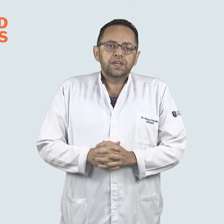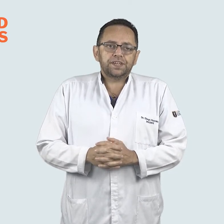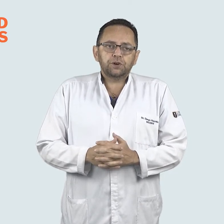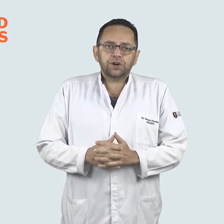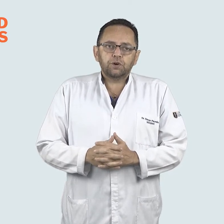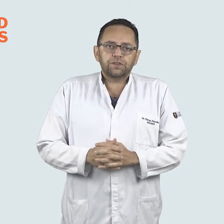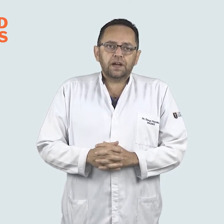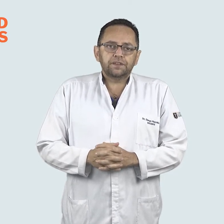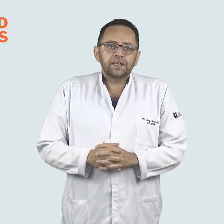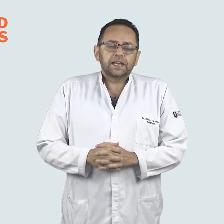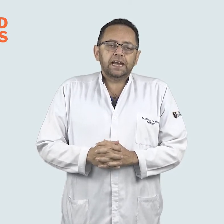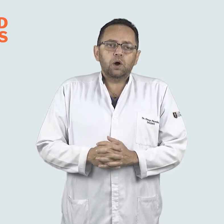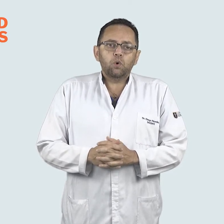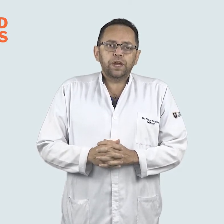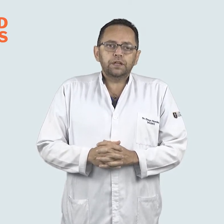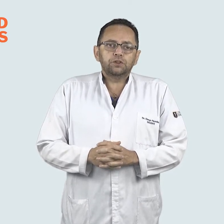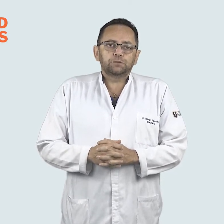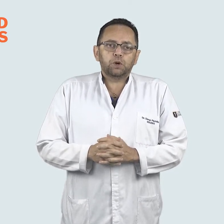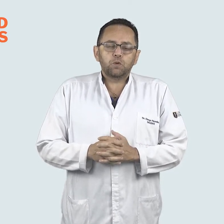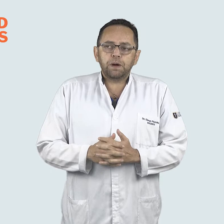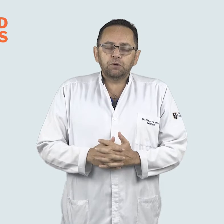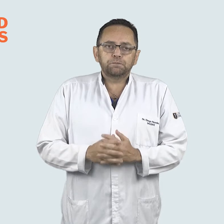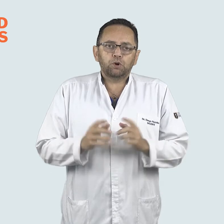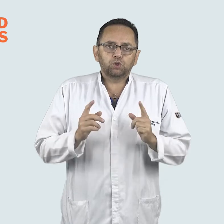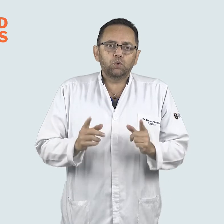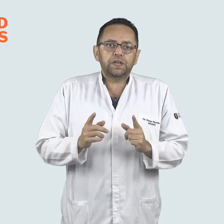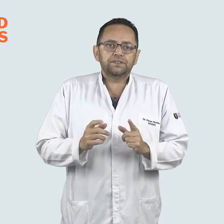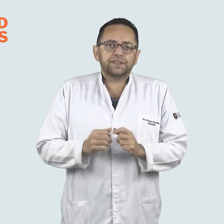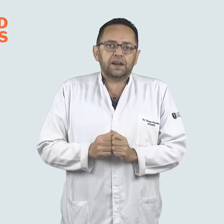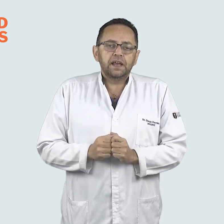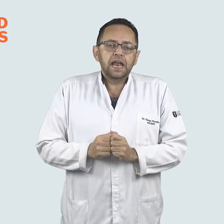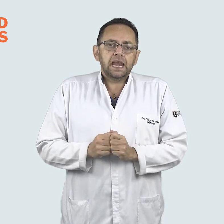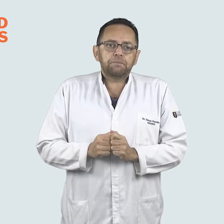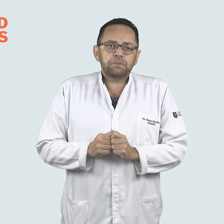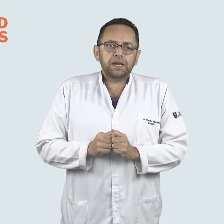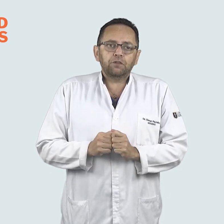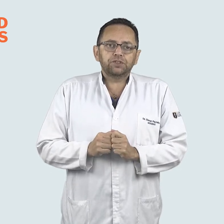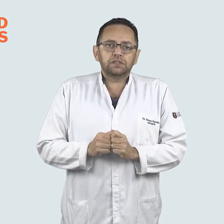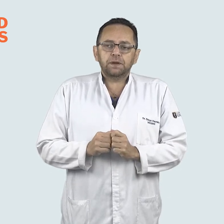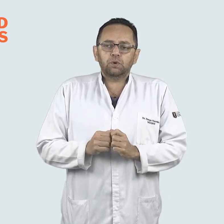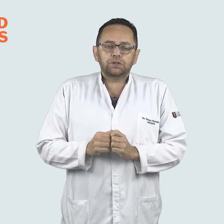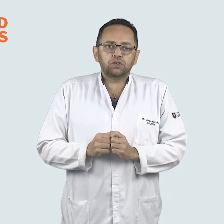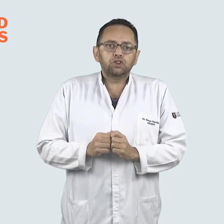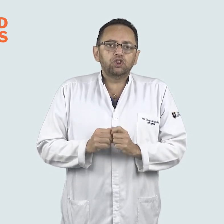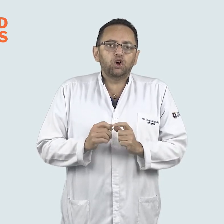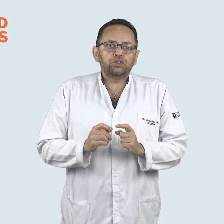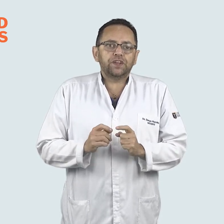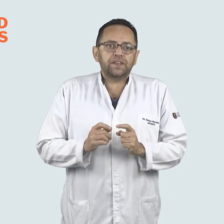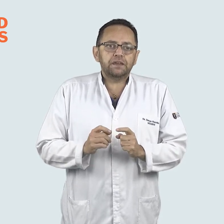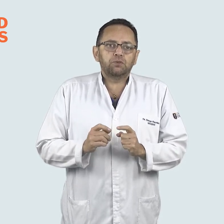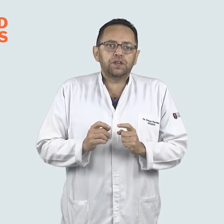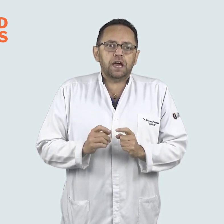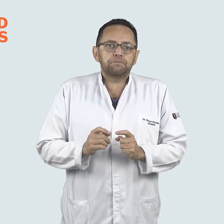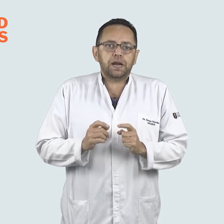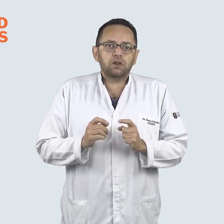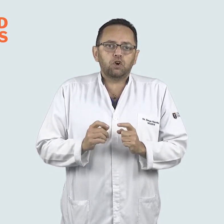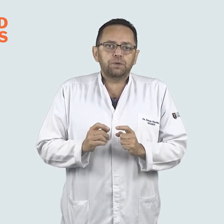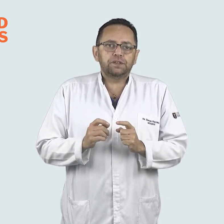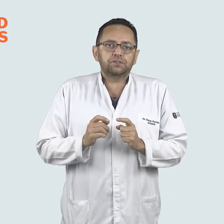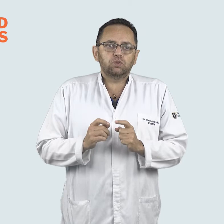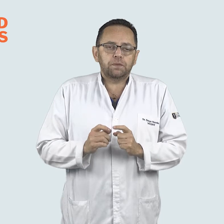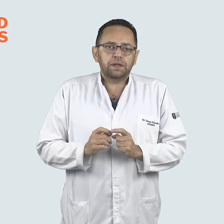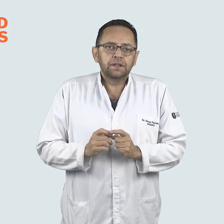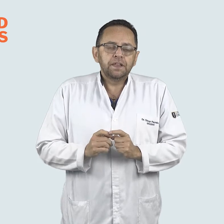Hemisferios, e quero recordarles que la UE nos preocupamos por tu bienestar. La primera dosis de vacunación no te da inmunidad para